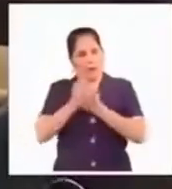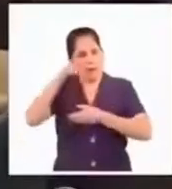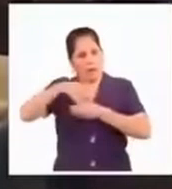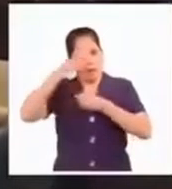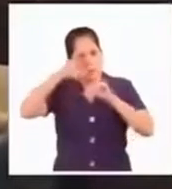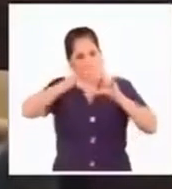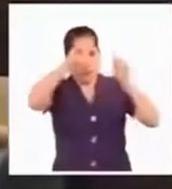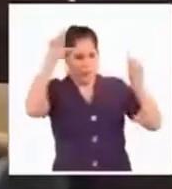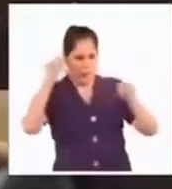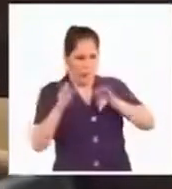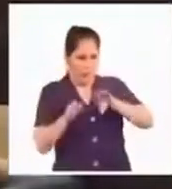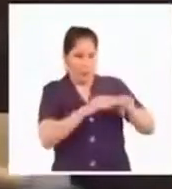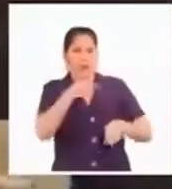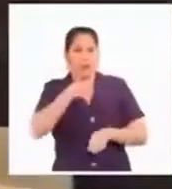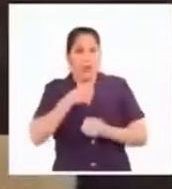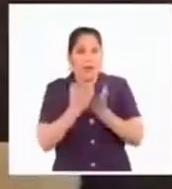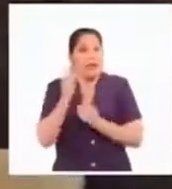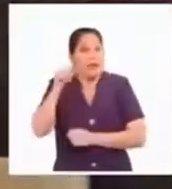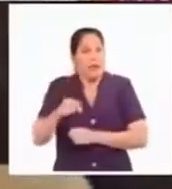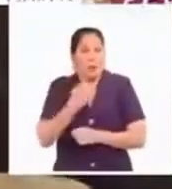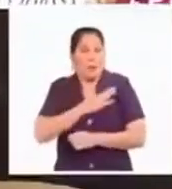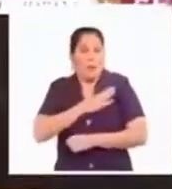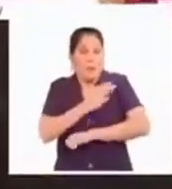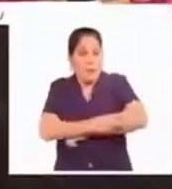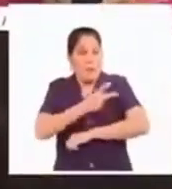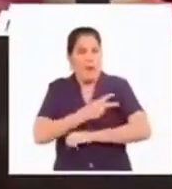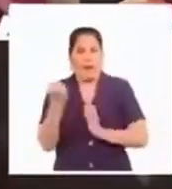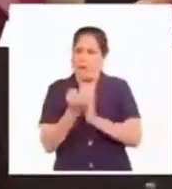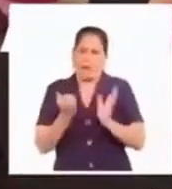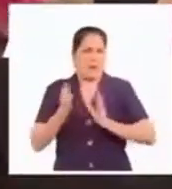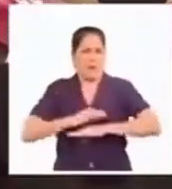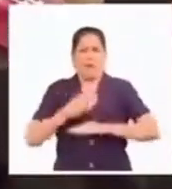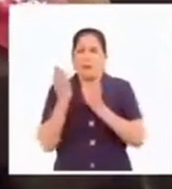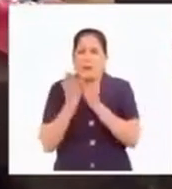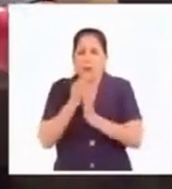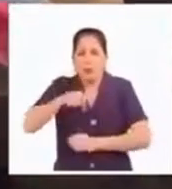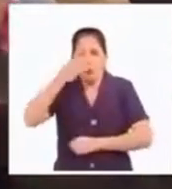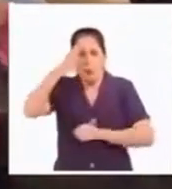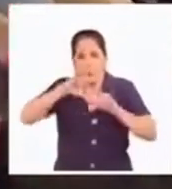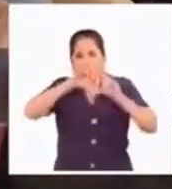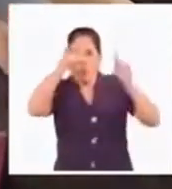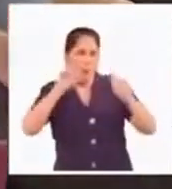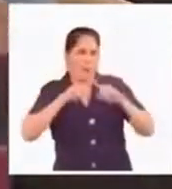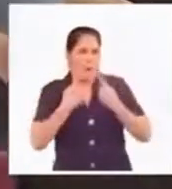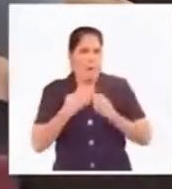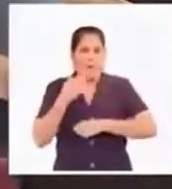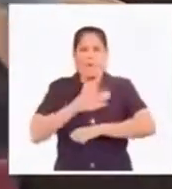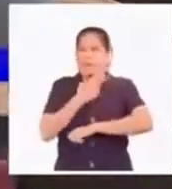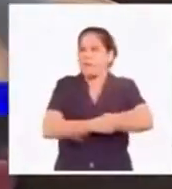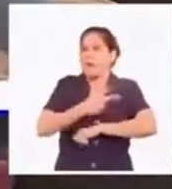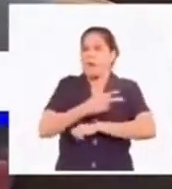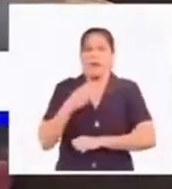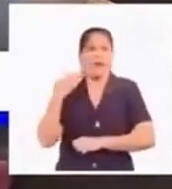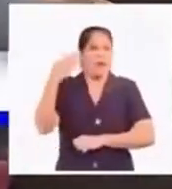Estoy estudiando aquí porque mi país no me garantiza ese derecho. Estoy estudiando aquí porque mi país, mi